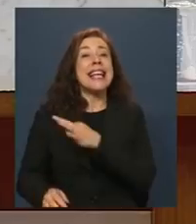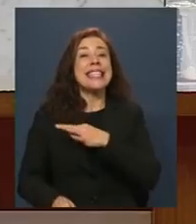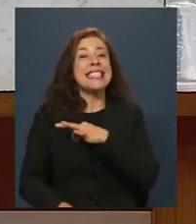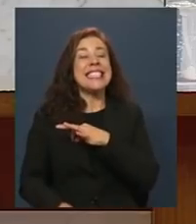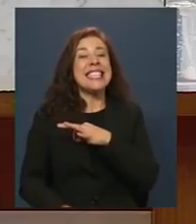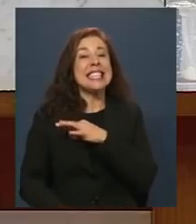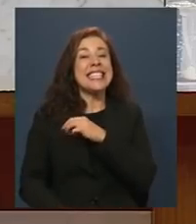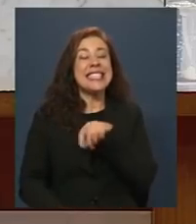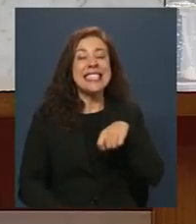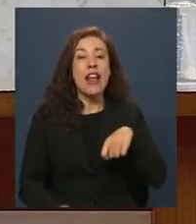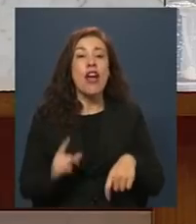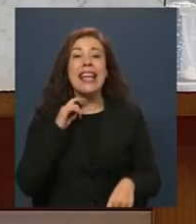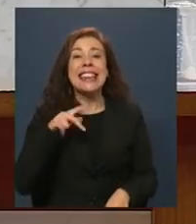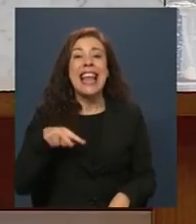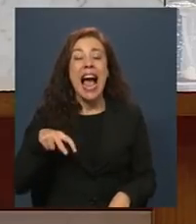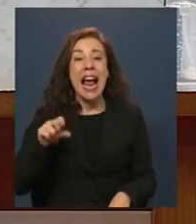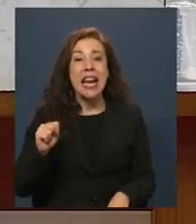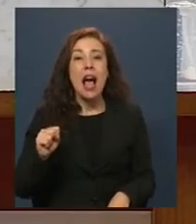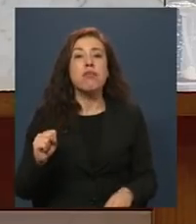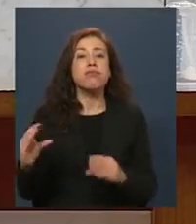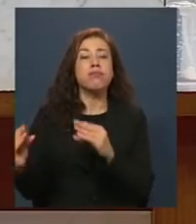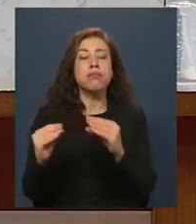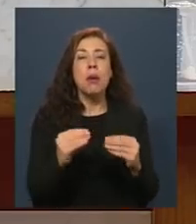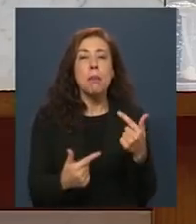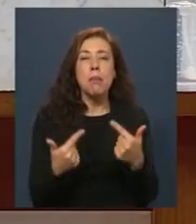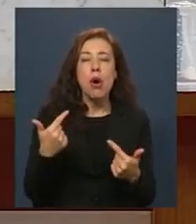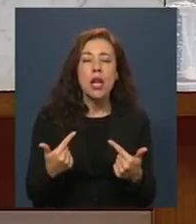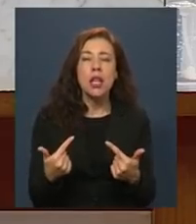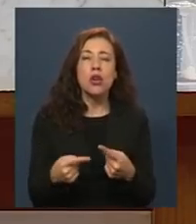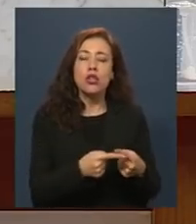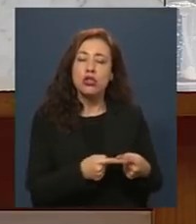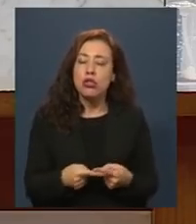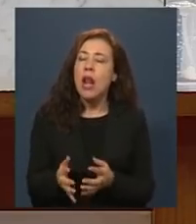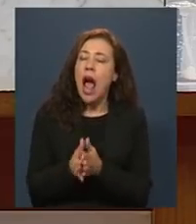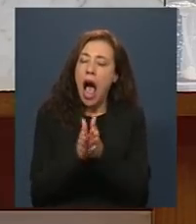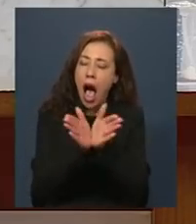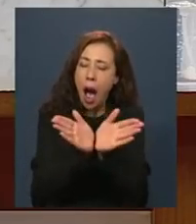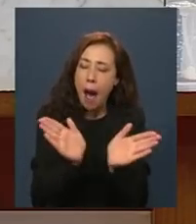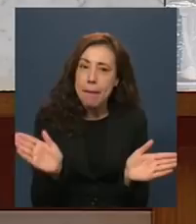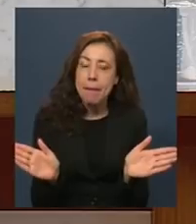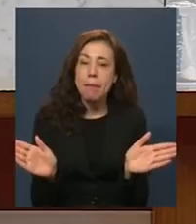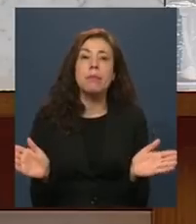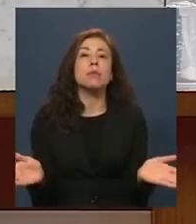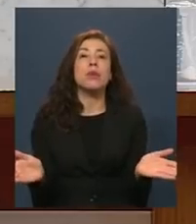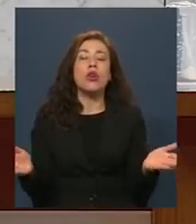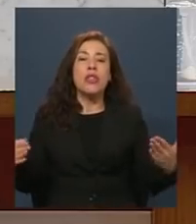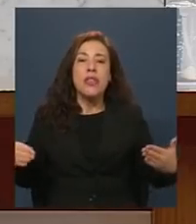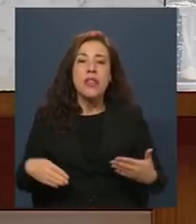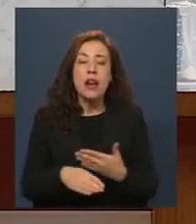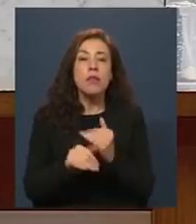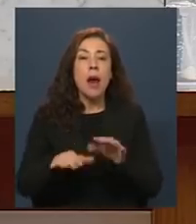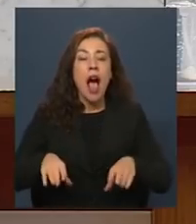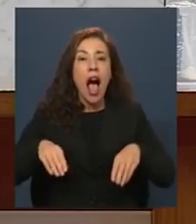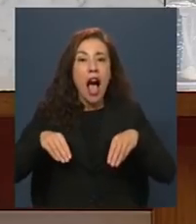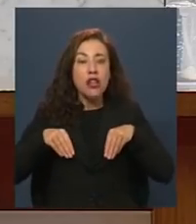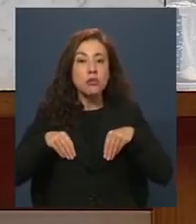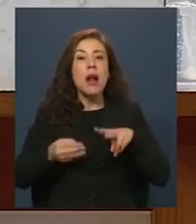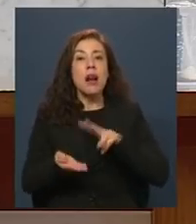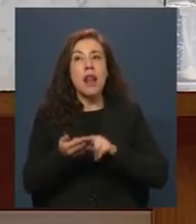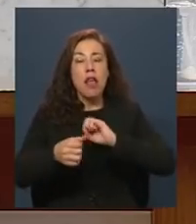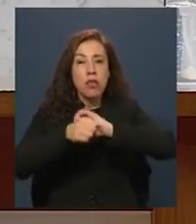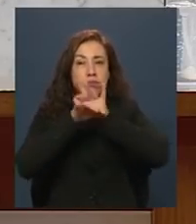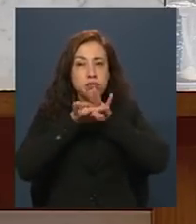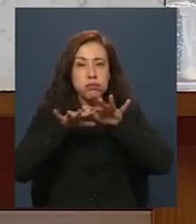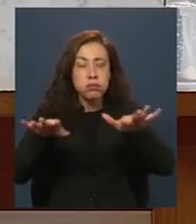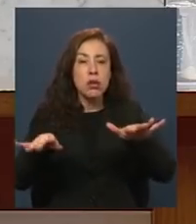un diálogo político y social amplio, inclusivo y transversal, que nos permita asumir la realidad de la pandemia y